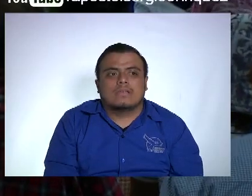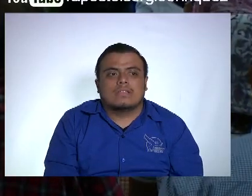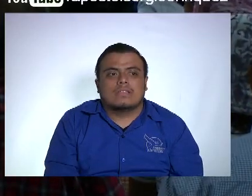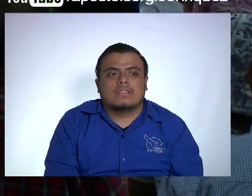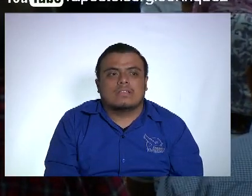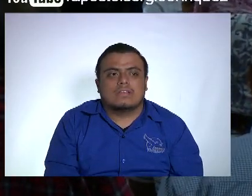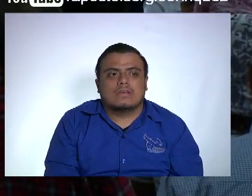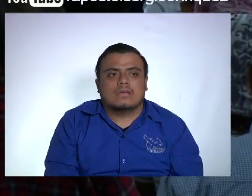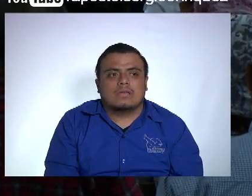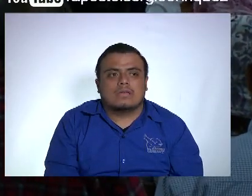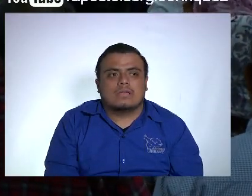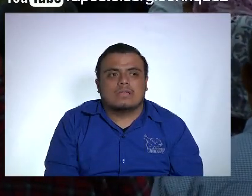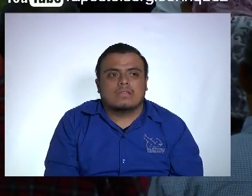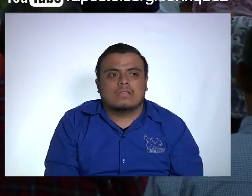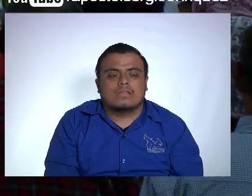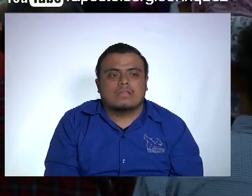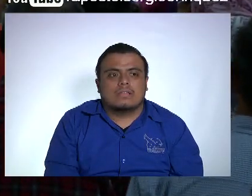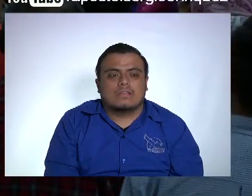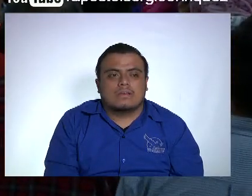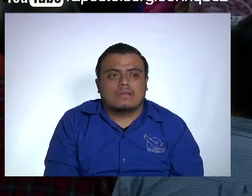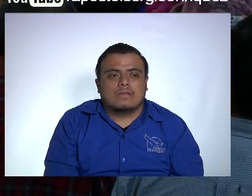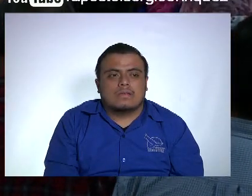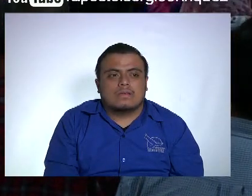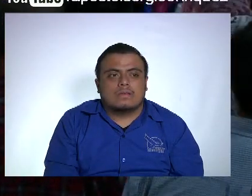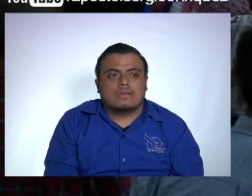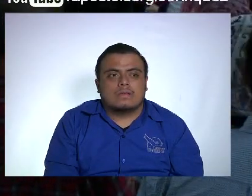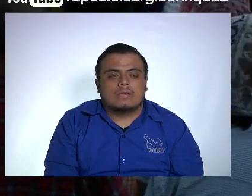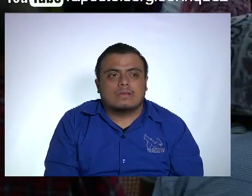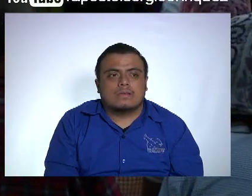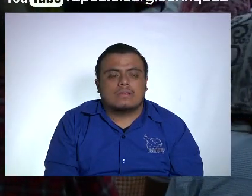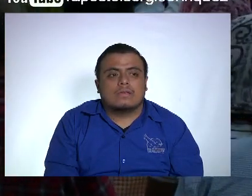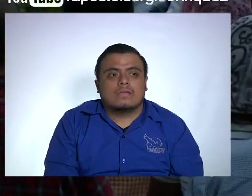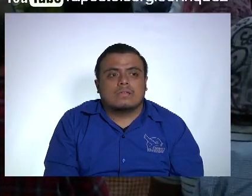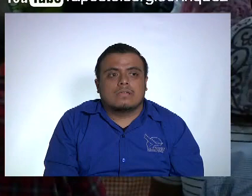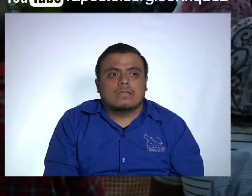Gloria a Dios, gloria a Dios. Amén.